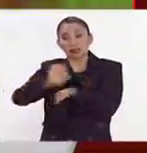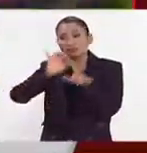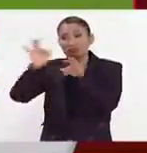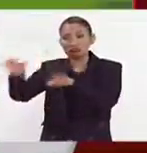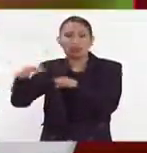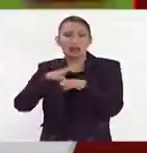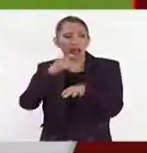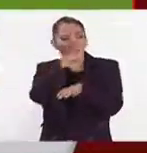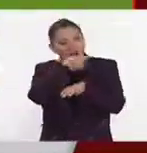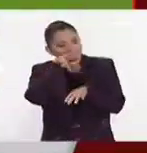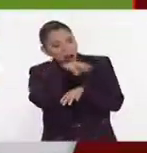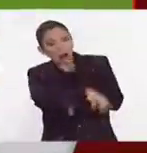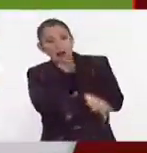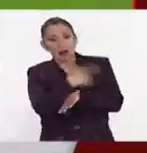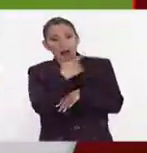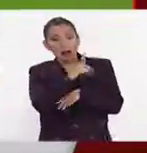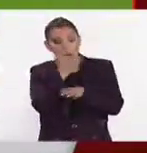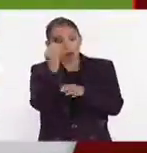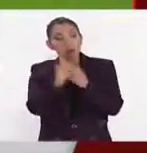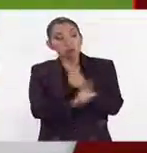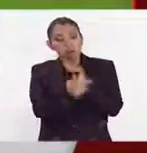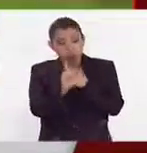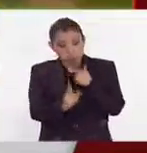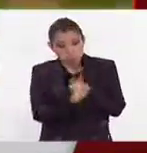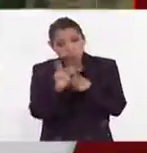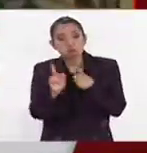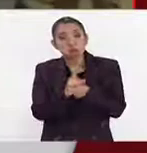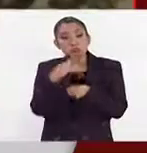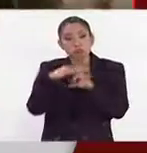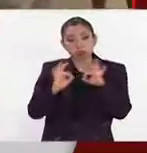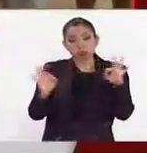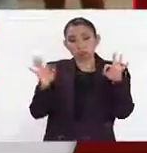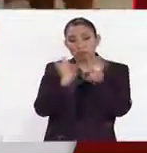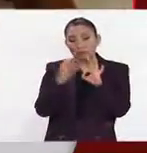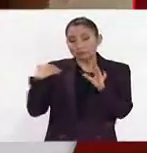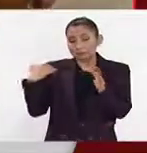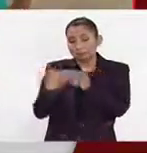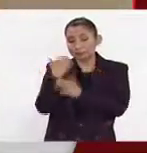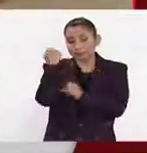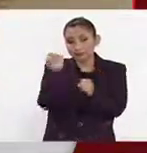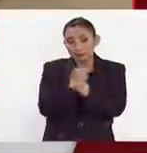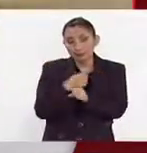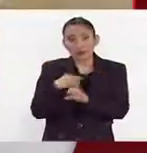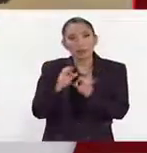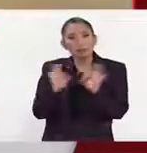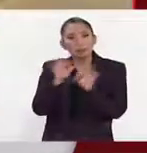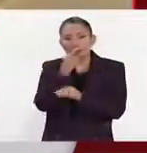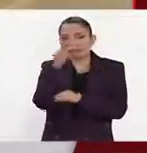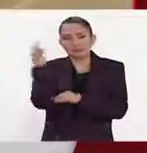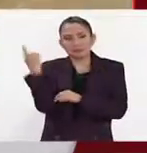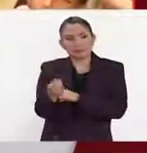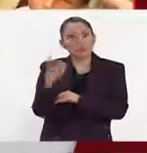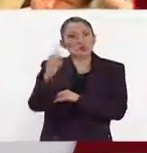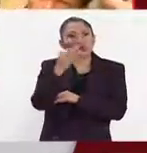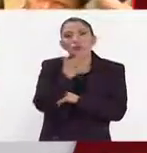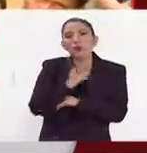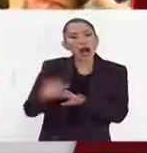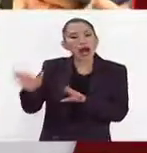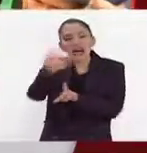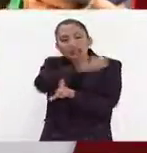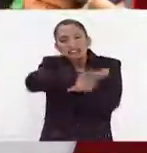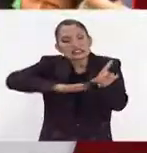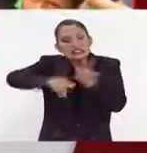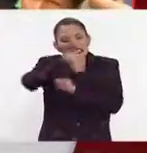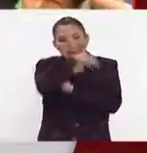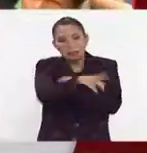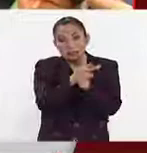nos encontramos ante una de las crisis más importantes de los últimos años. Es importante mencionar, no existen las condiciones